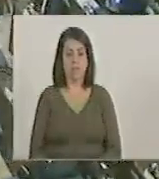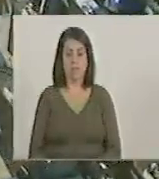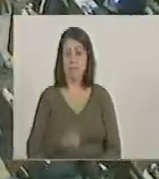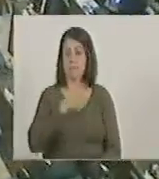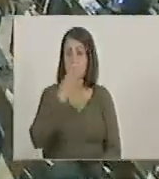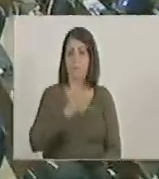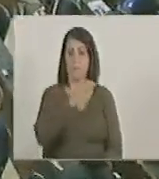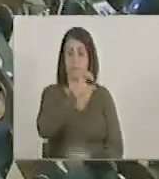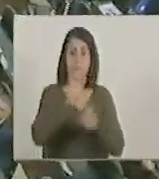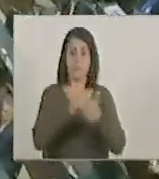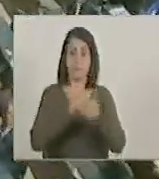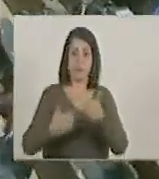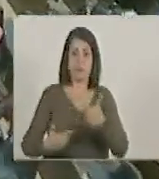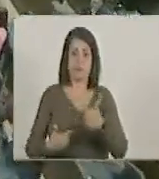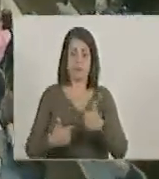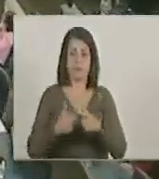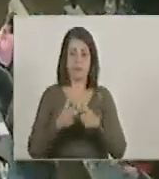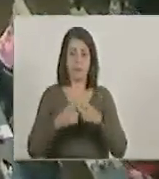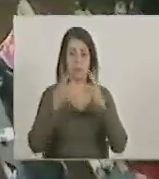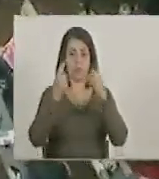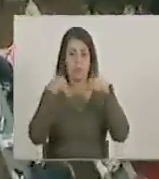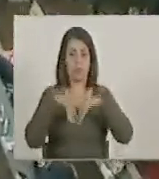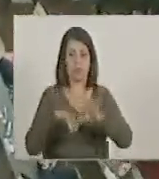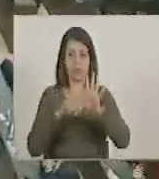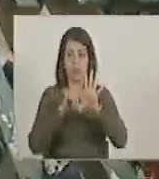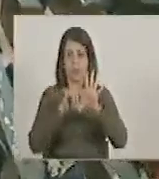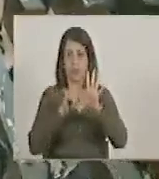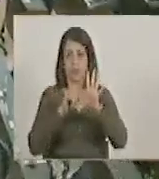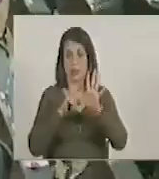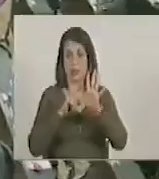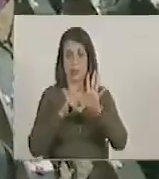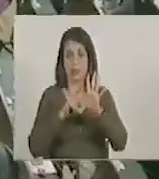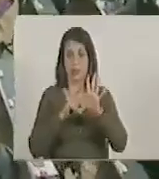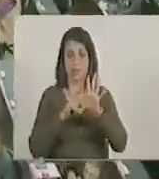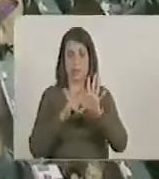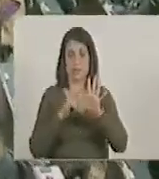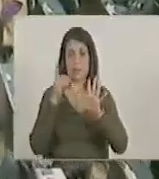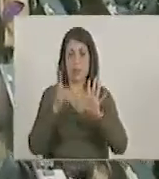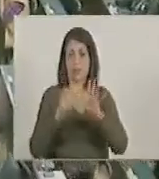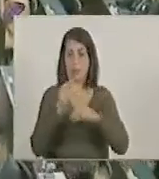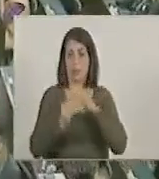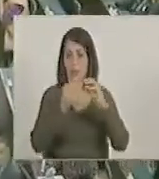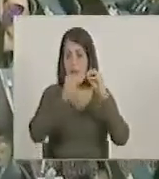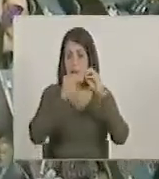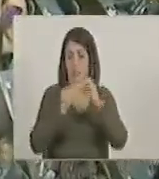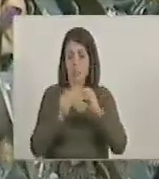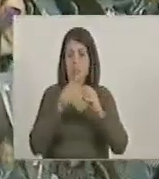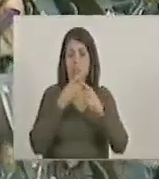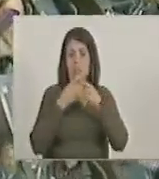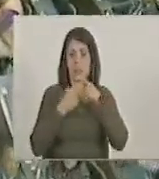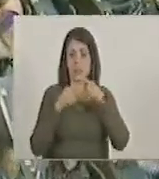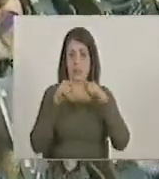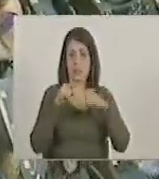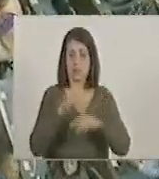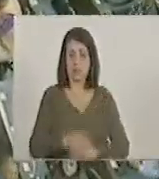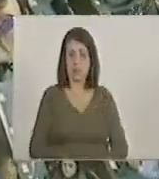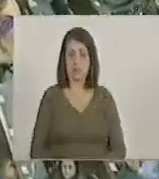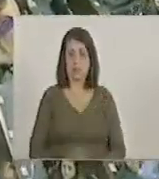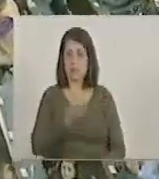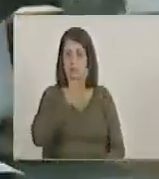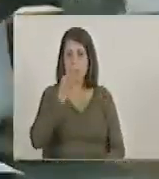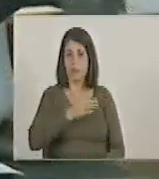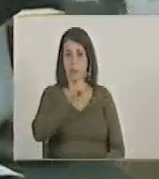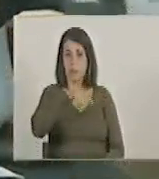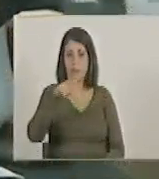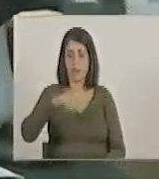Buenas tardes, vicepresidente. En el numeral 5, ahí debemos hacer una corrección. Dice garantizar